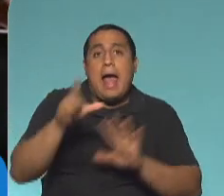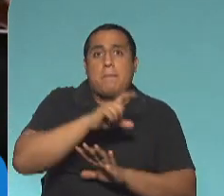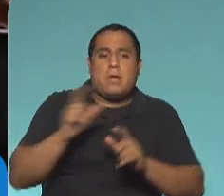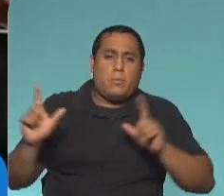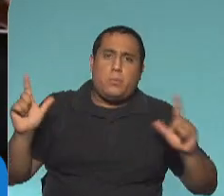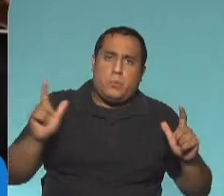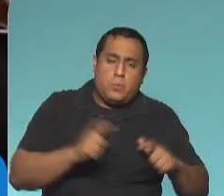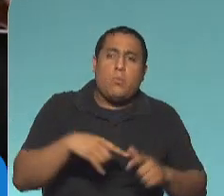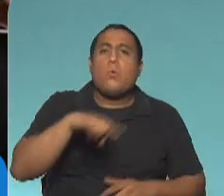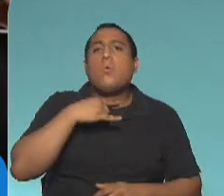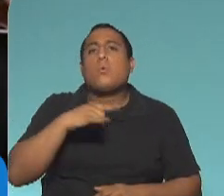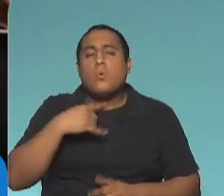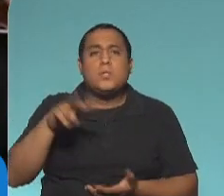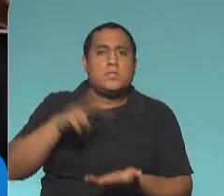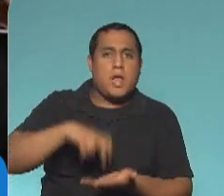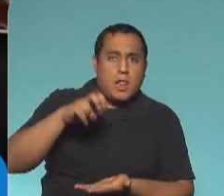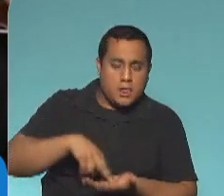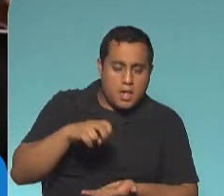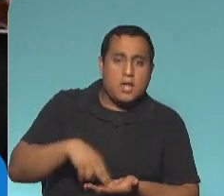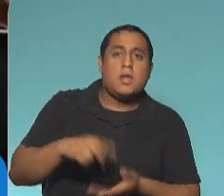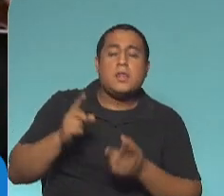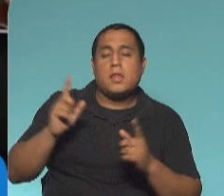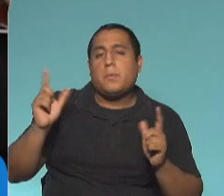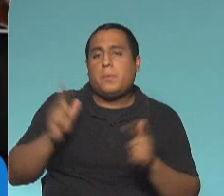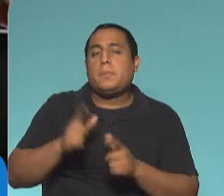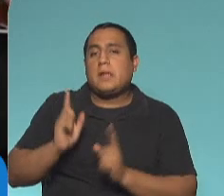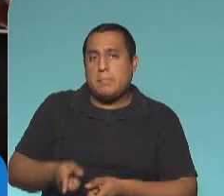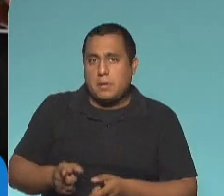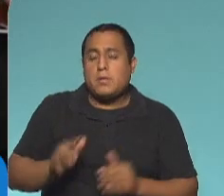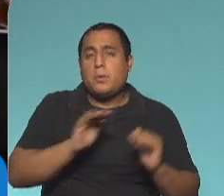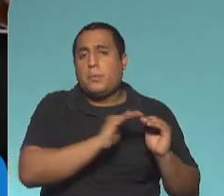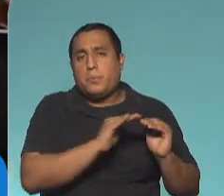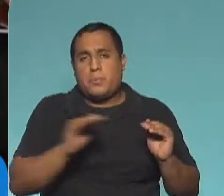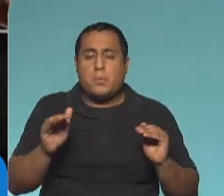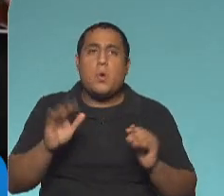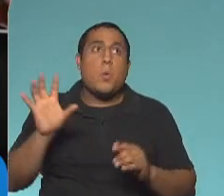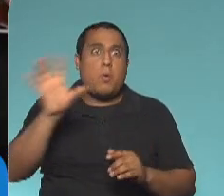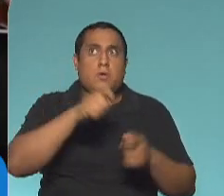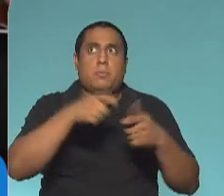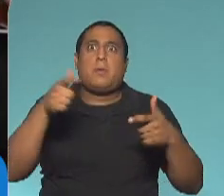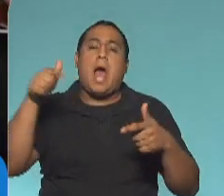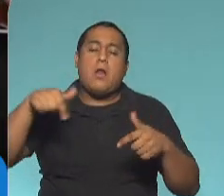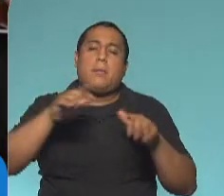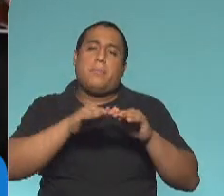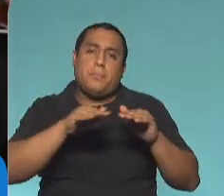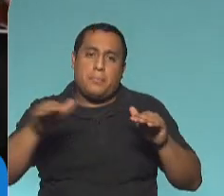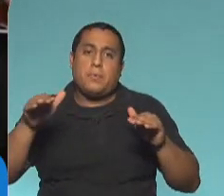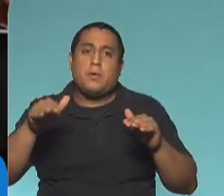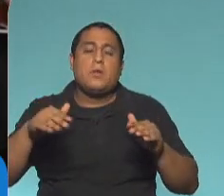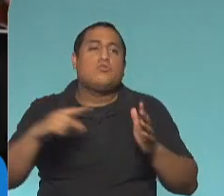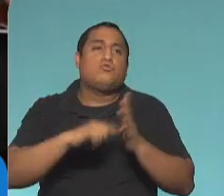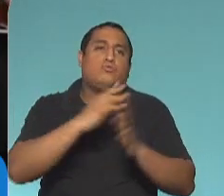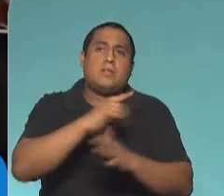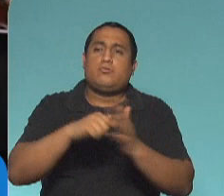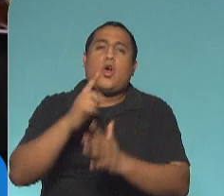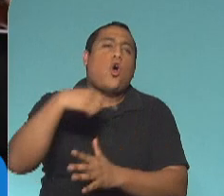descenso, Jujuy, Salta, también siguen en descenso, se han estabilizado provincias que seguían aumentando, los grandes aglomerados fuera